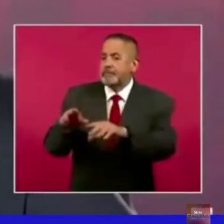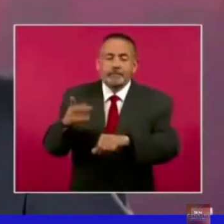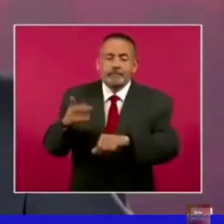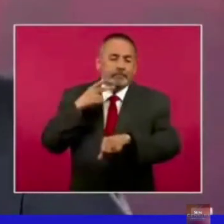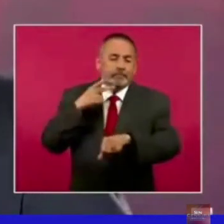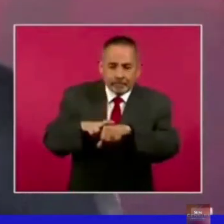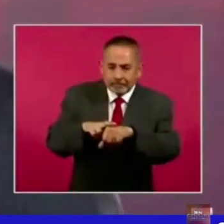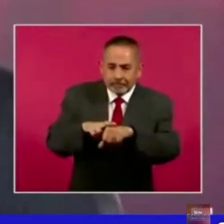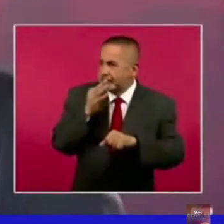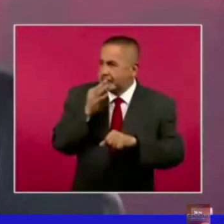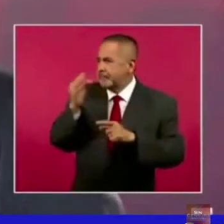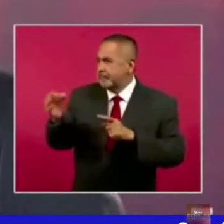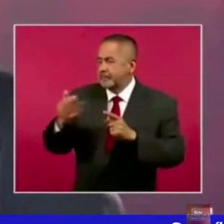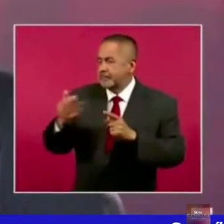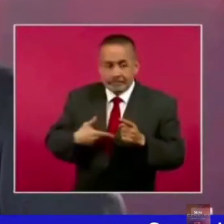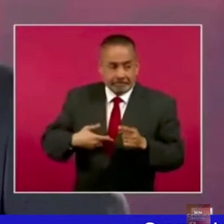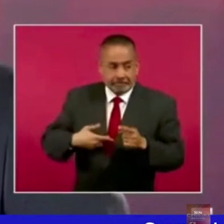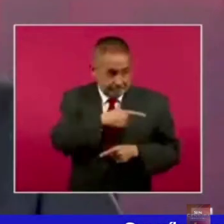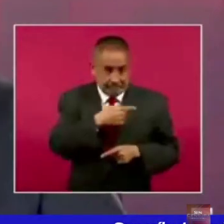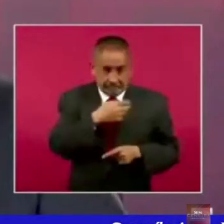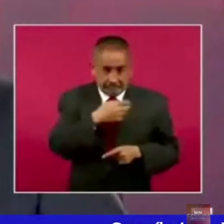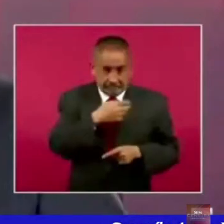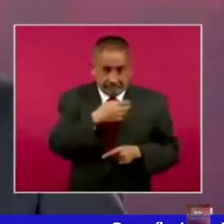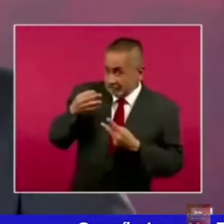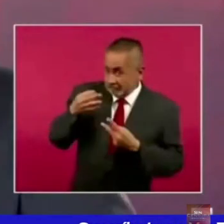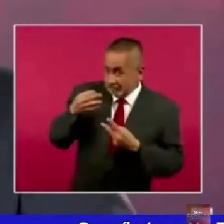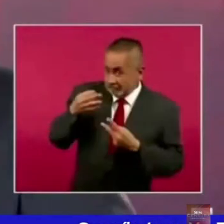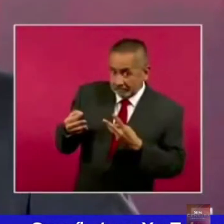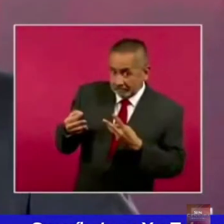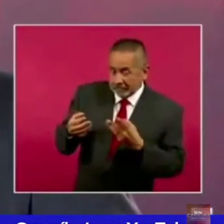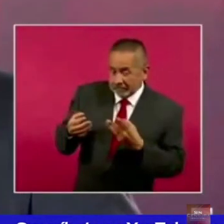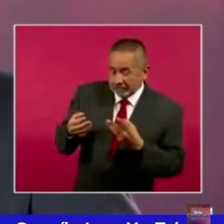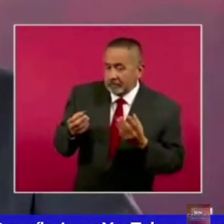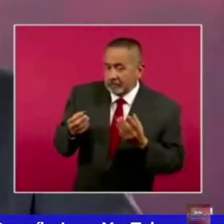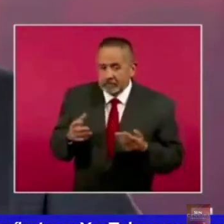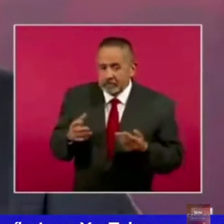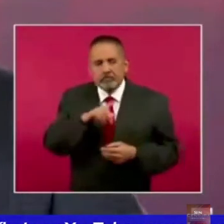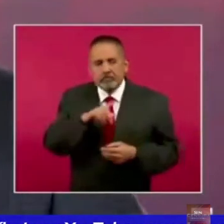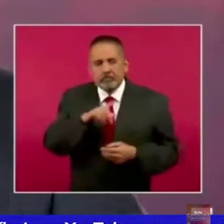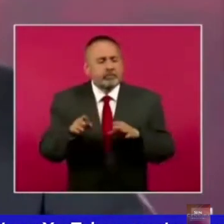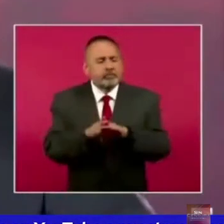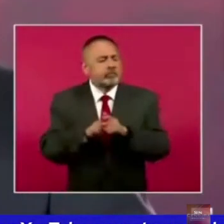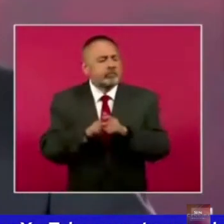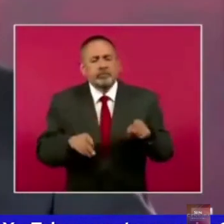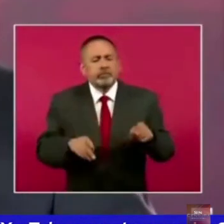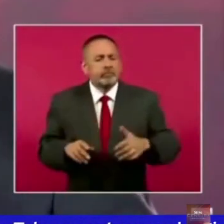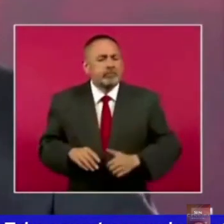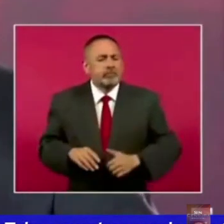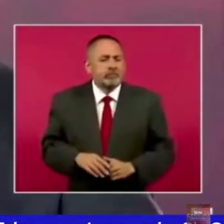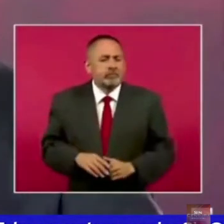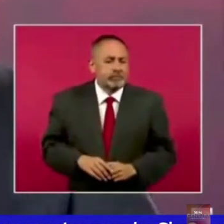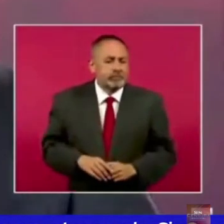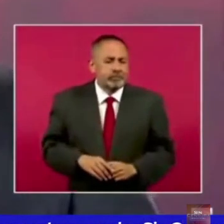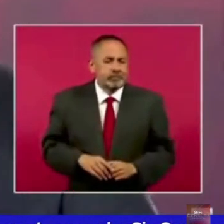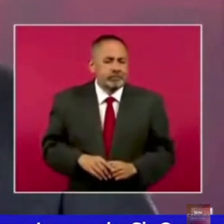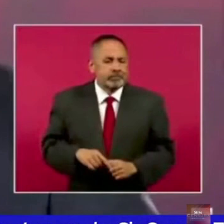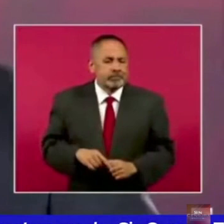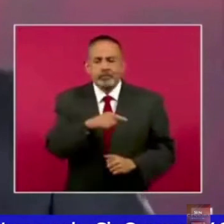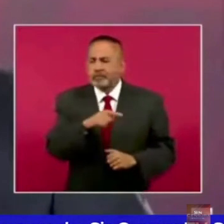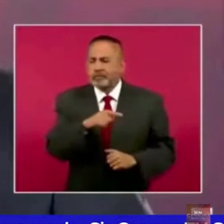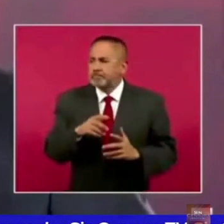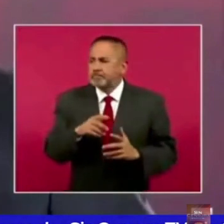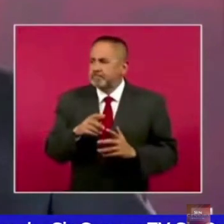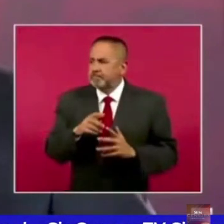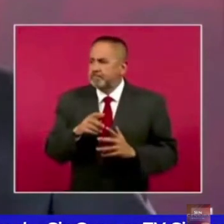al presidente. Y luego, ¿cómo fue que se relacionó